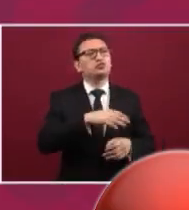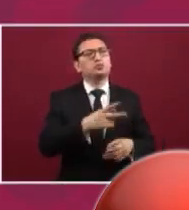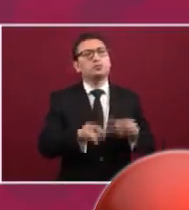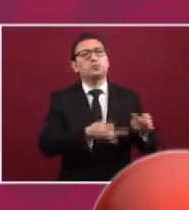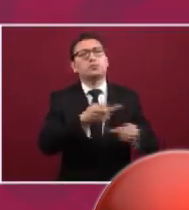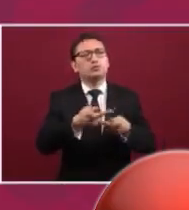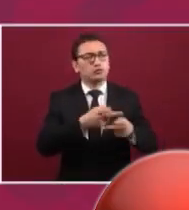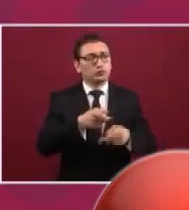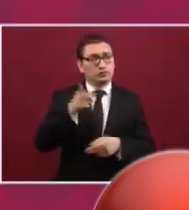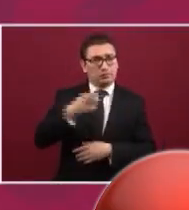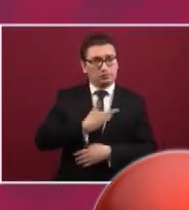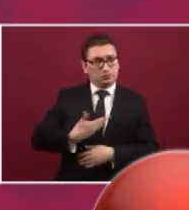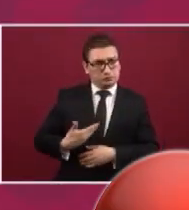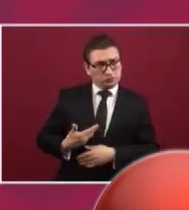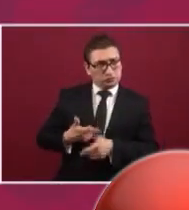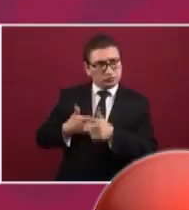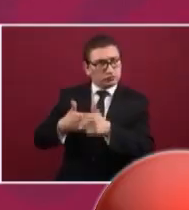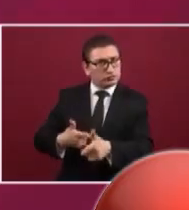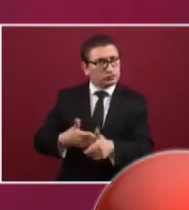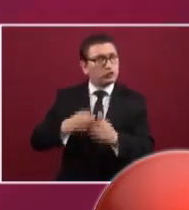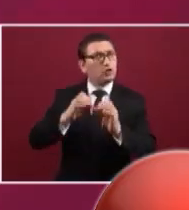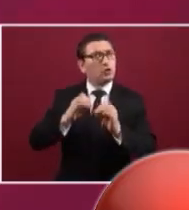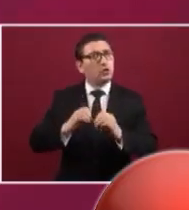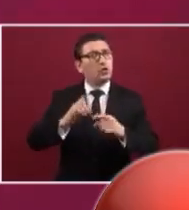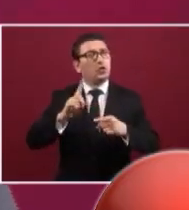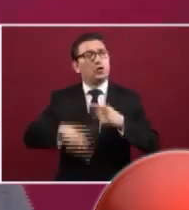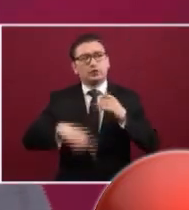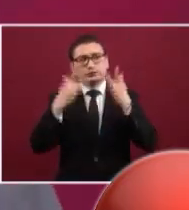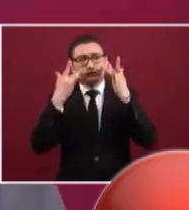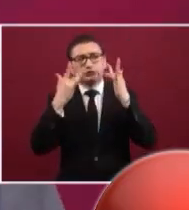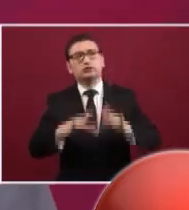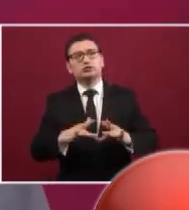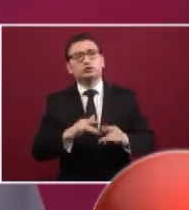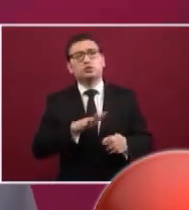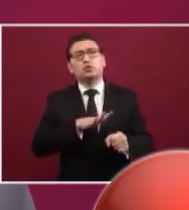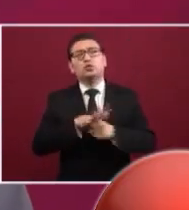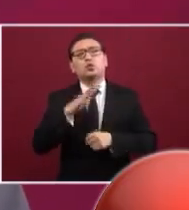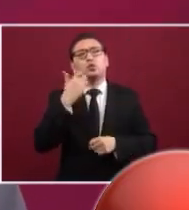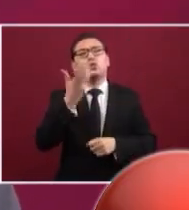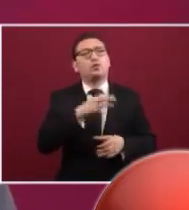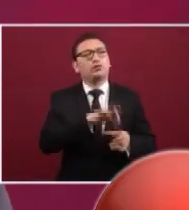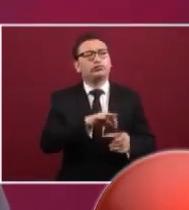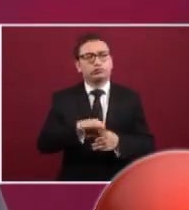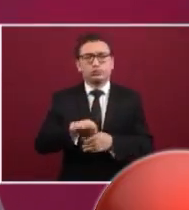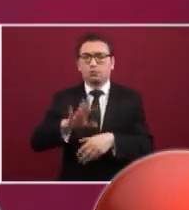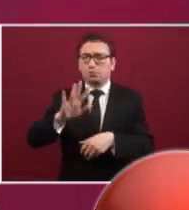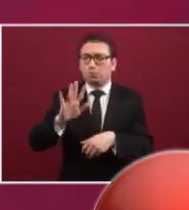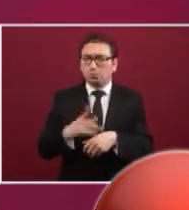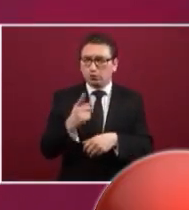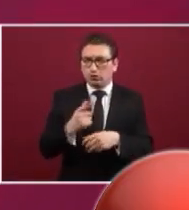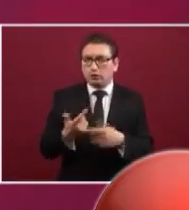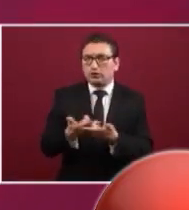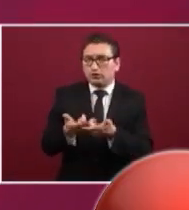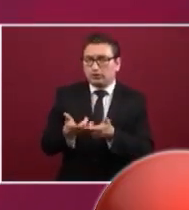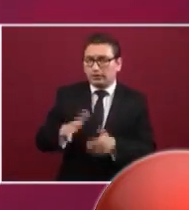continúe el presidente o que renuncie? Porque el pueblo pone y el pueblo quita.